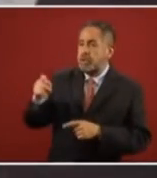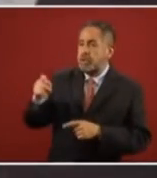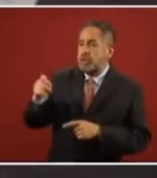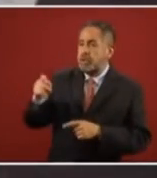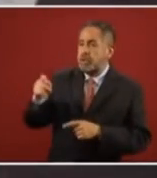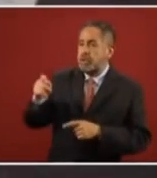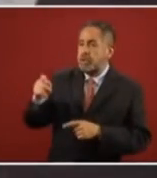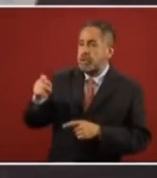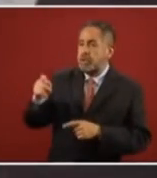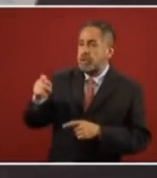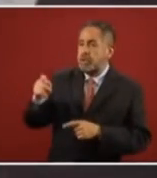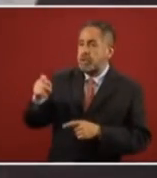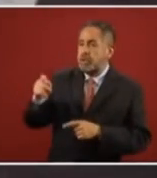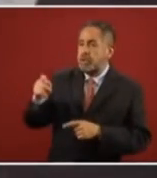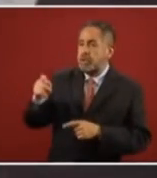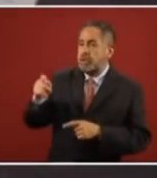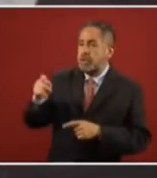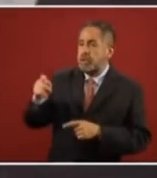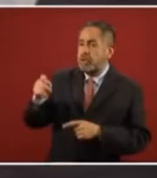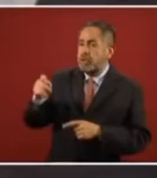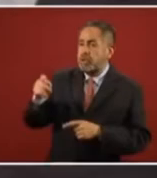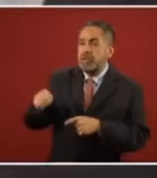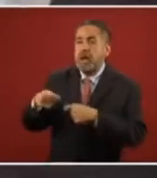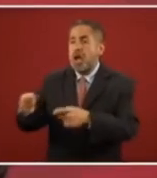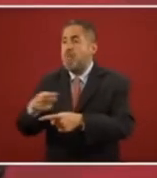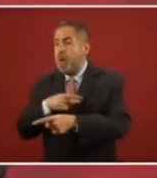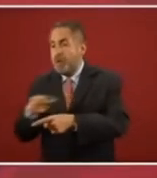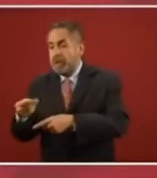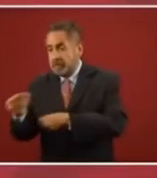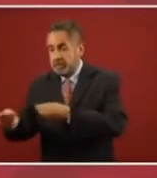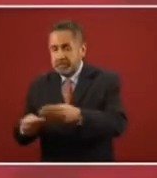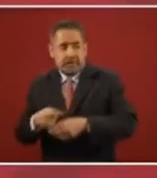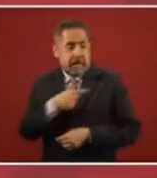everything bernstein por people